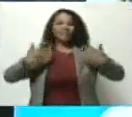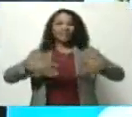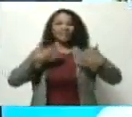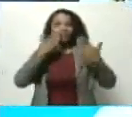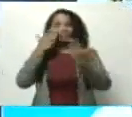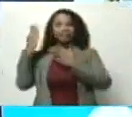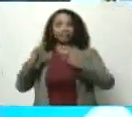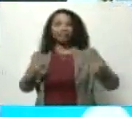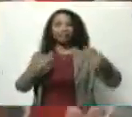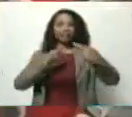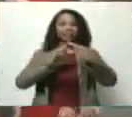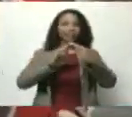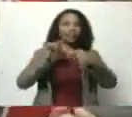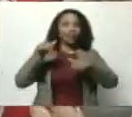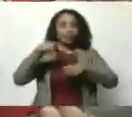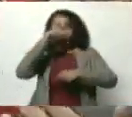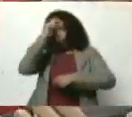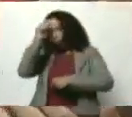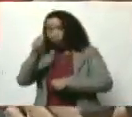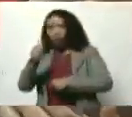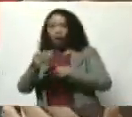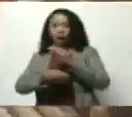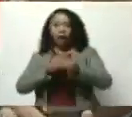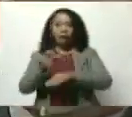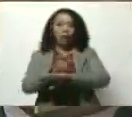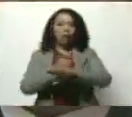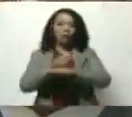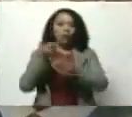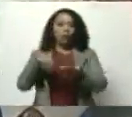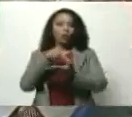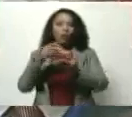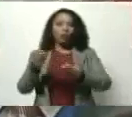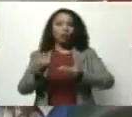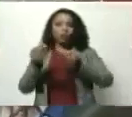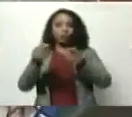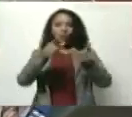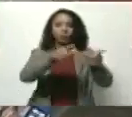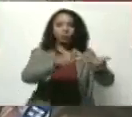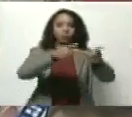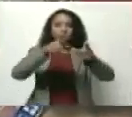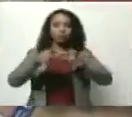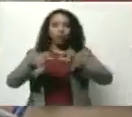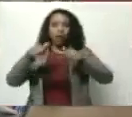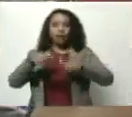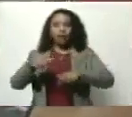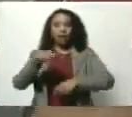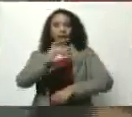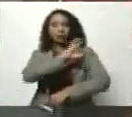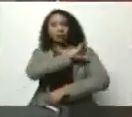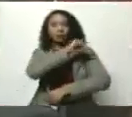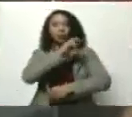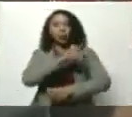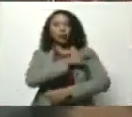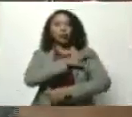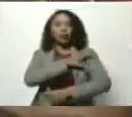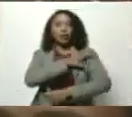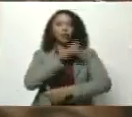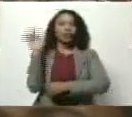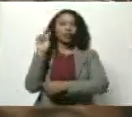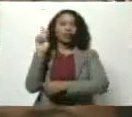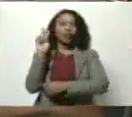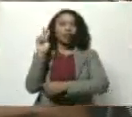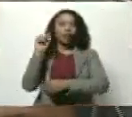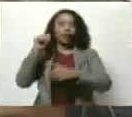y que realiza el donación entrega del título por parte de la rectora de la universidad venezolana de los hidrocarburos